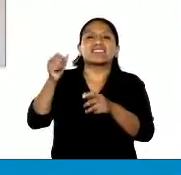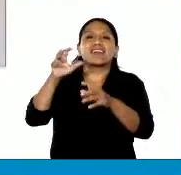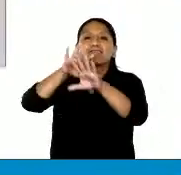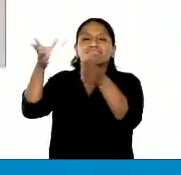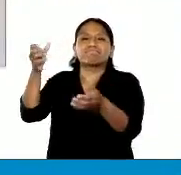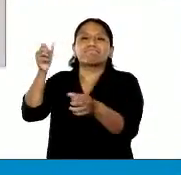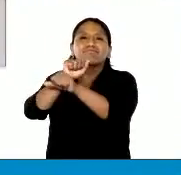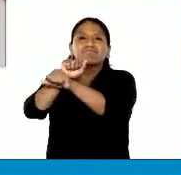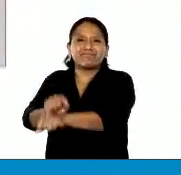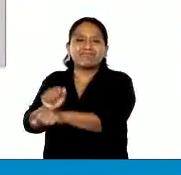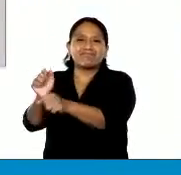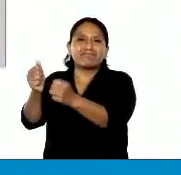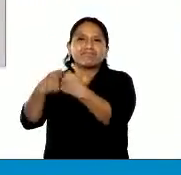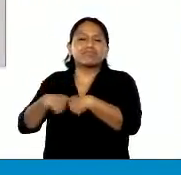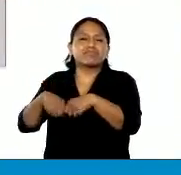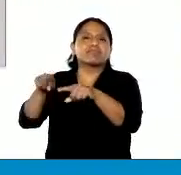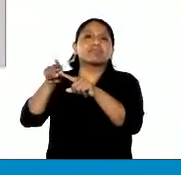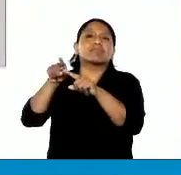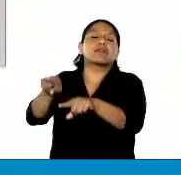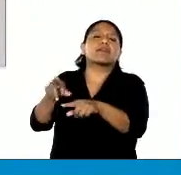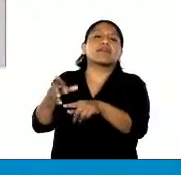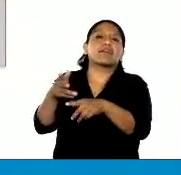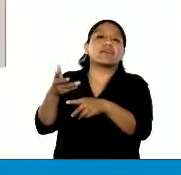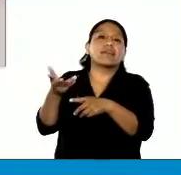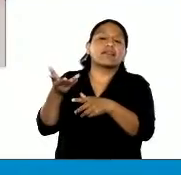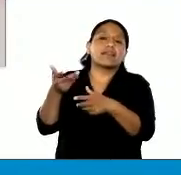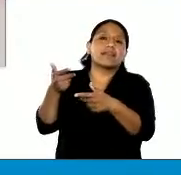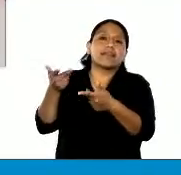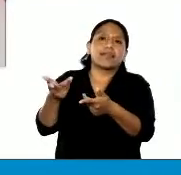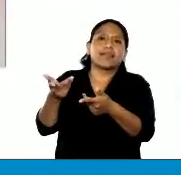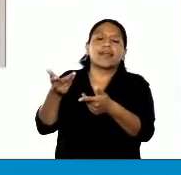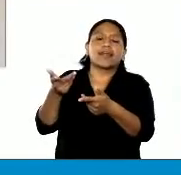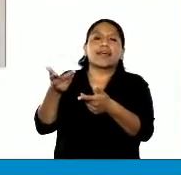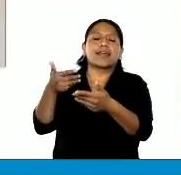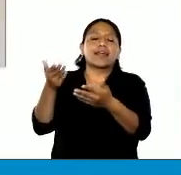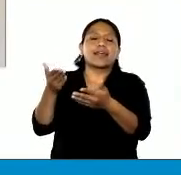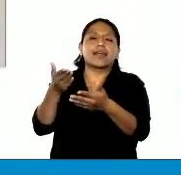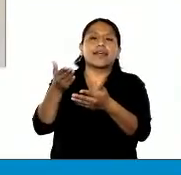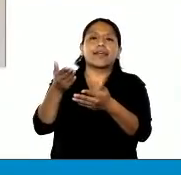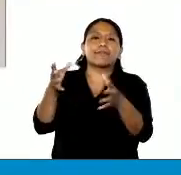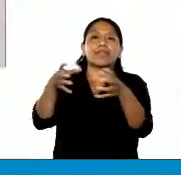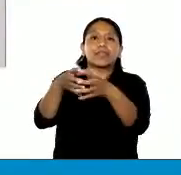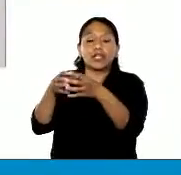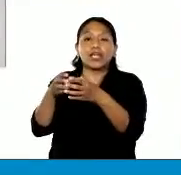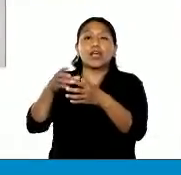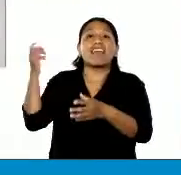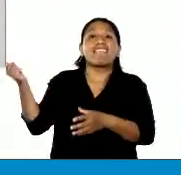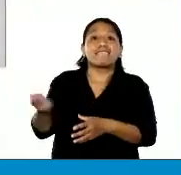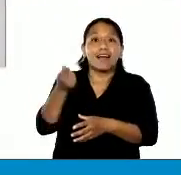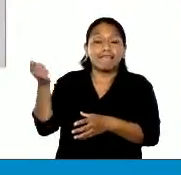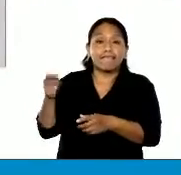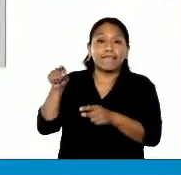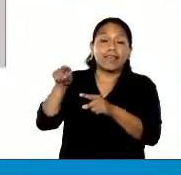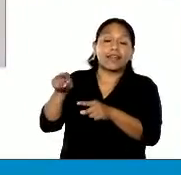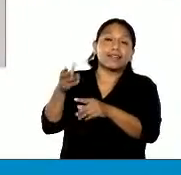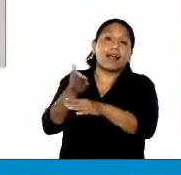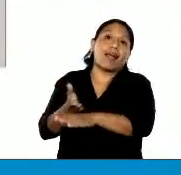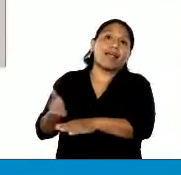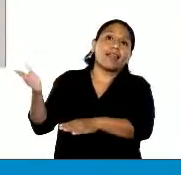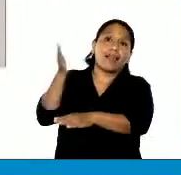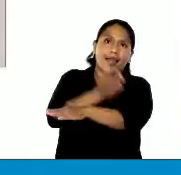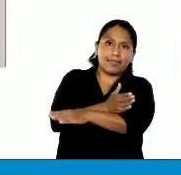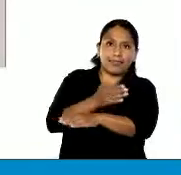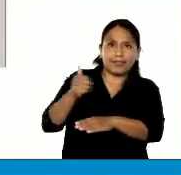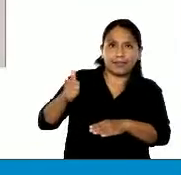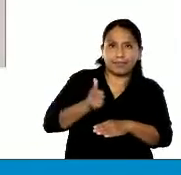que funcionaban, por ejemplo, como es el caso de la brigada de Banfield previo al golpe